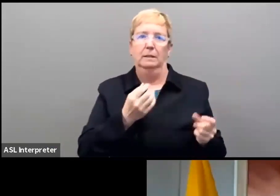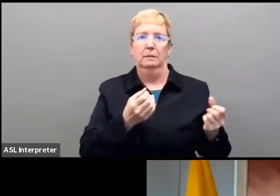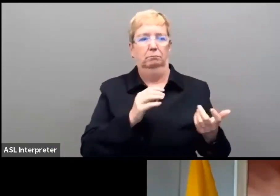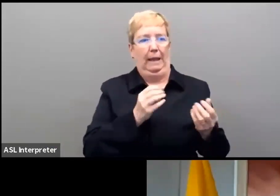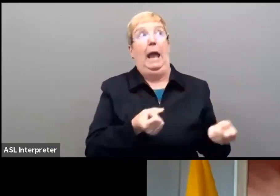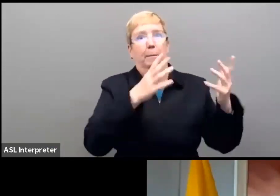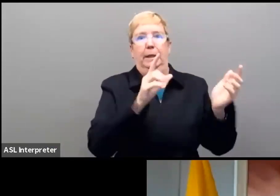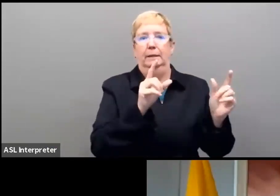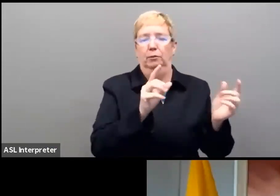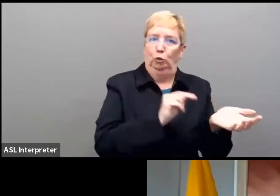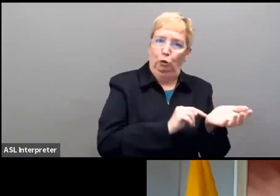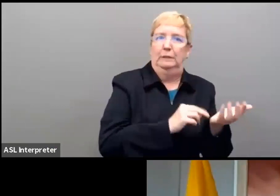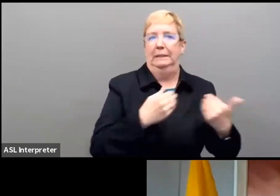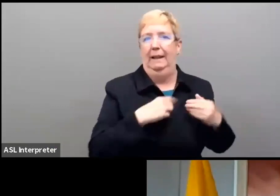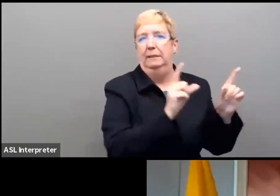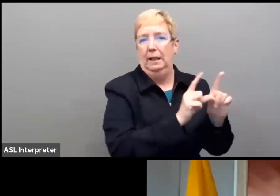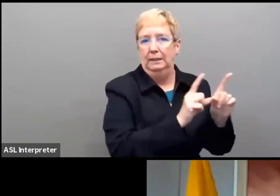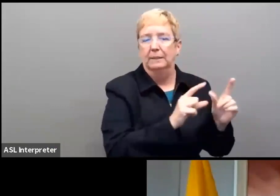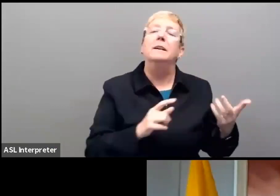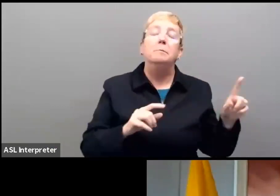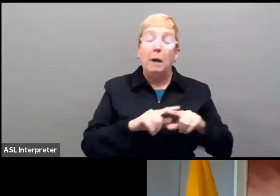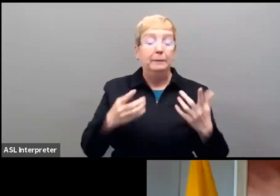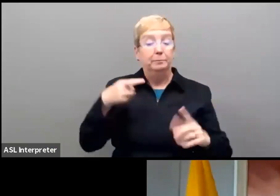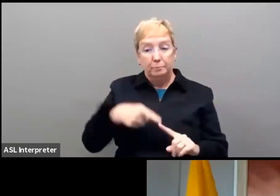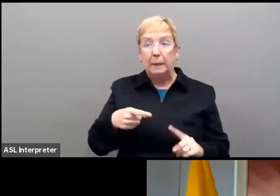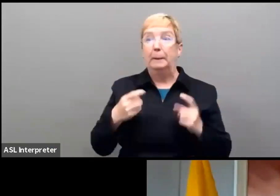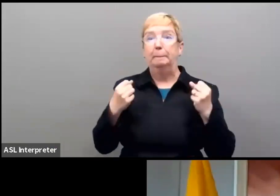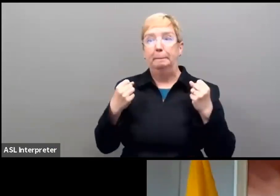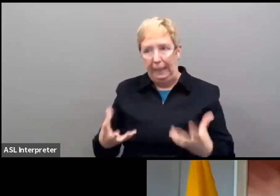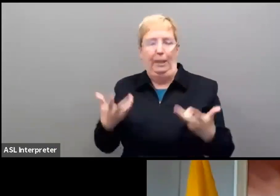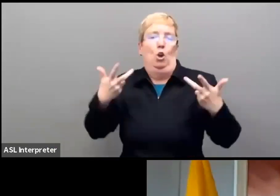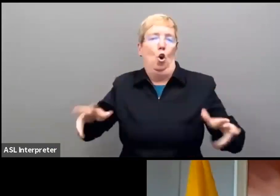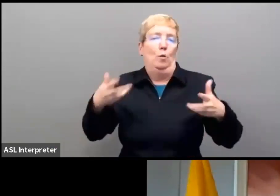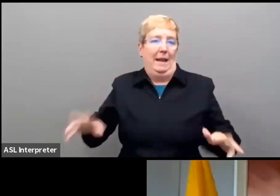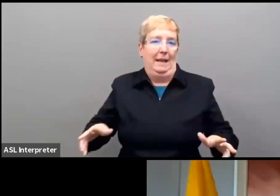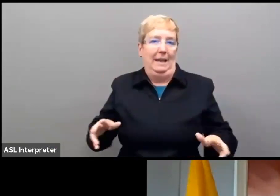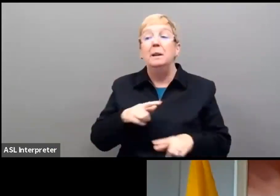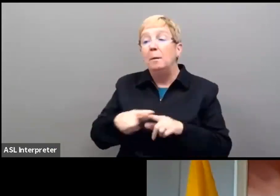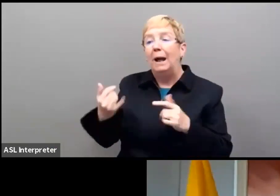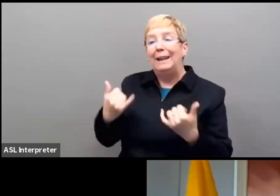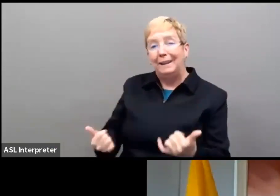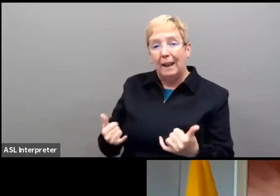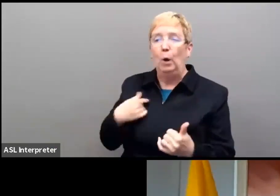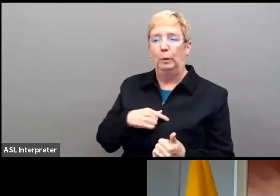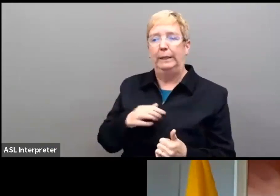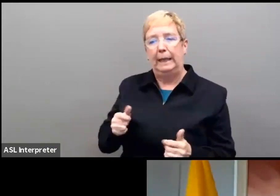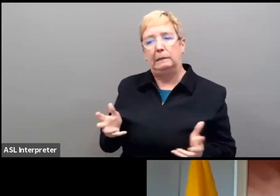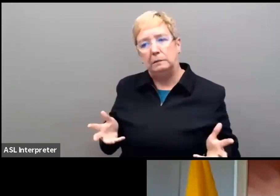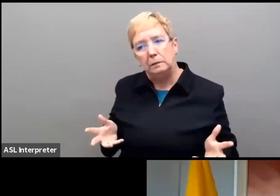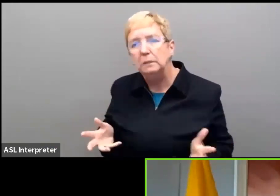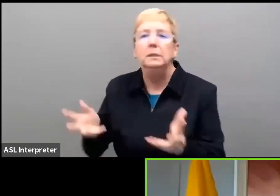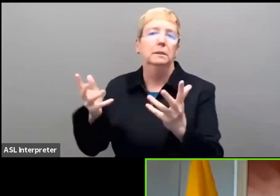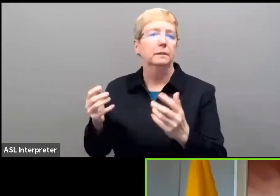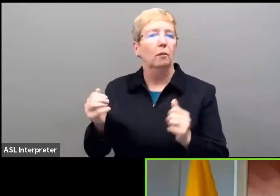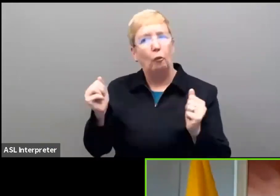nuestro estado o cuál sería un porcentaje? Sí, excelente pregunta. Muchas gracias por